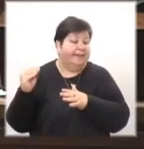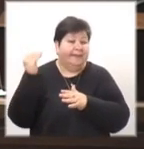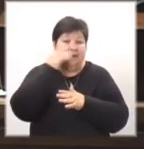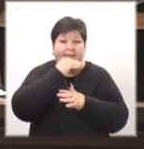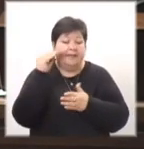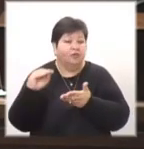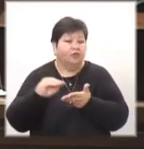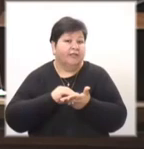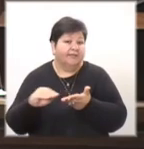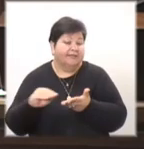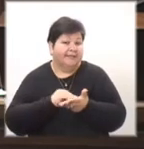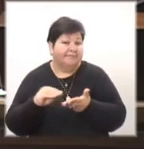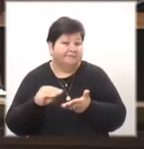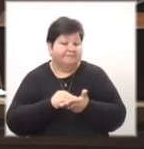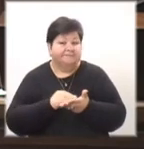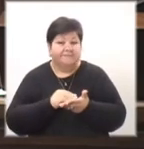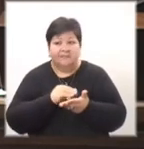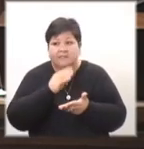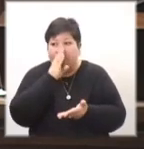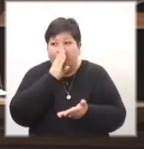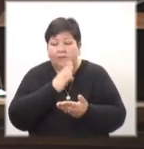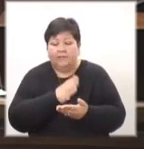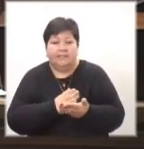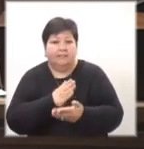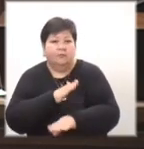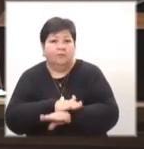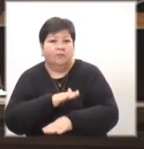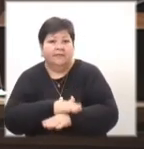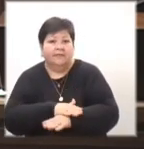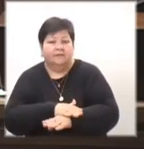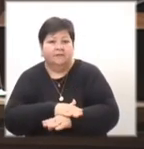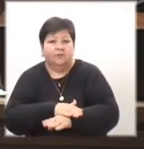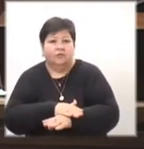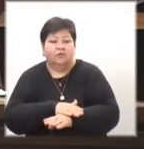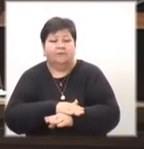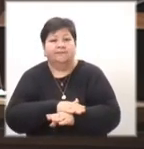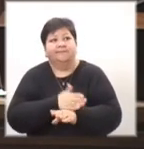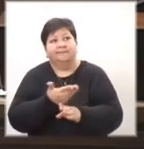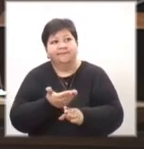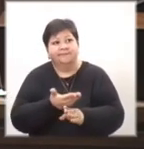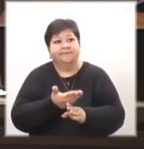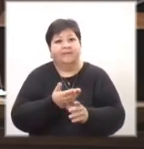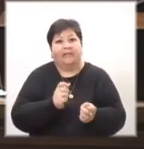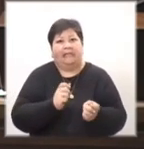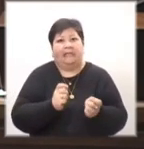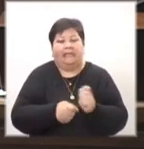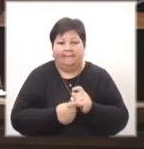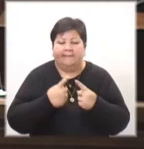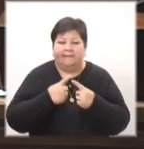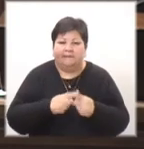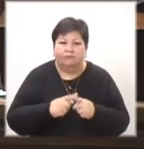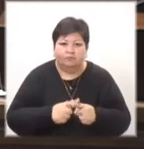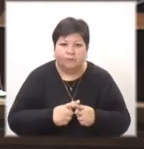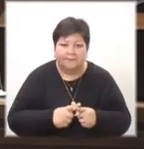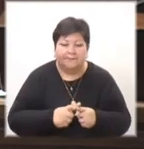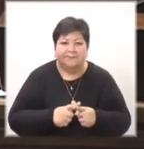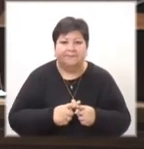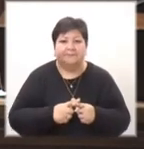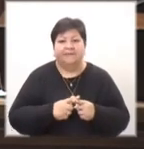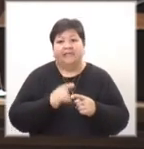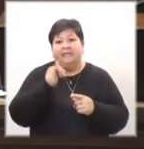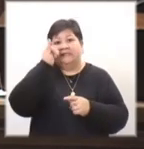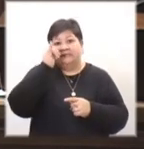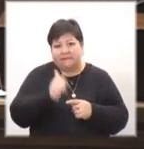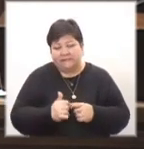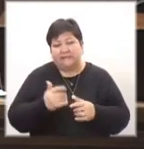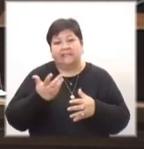último momento, lo cual cambia los parámetros en los que se venía dando la discusión. Por otra parte, si bien acompañamos el cambio